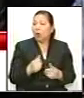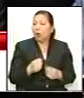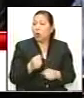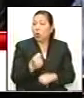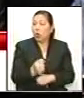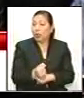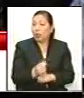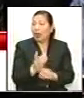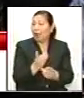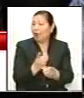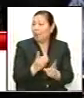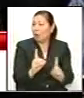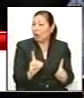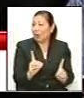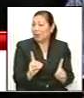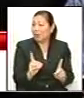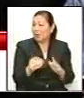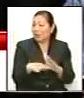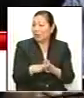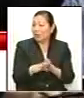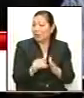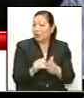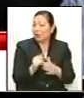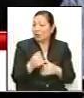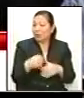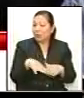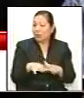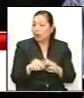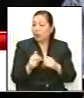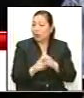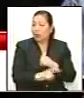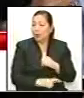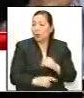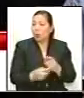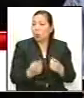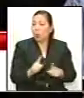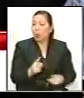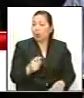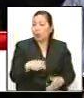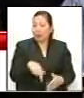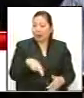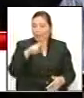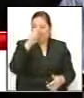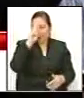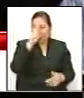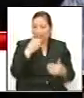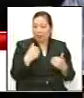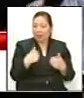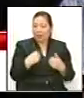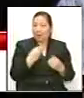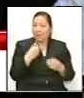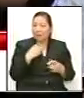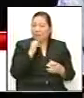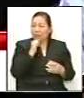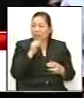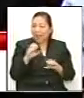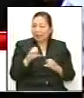antidemocrático. Inmiscuirse en asuntos internos de otros países cuando nuestro propio país tiene mucho por hacer.